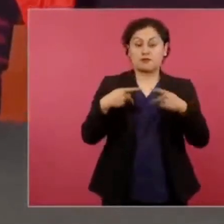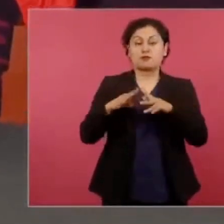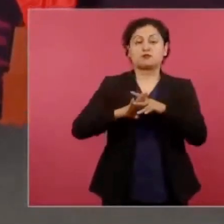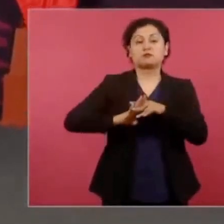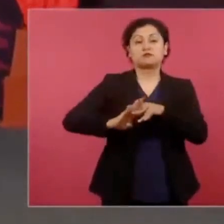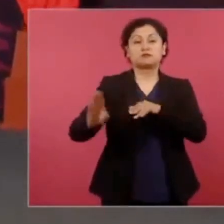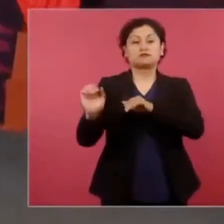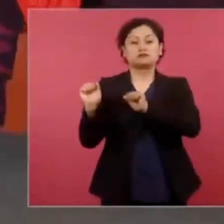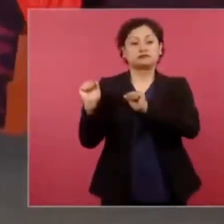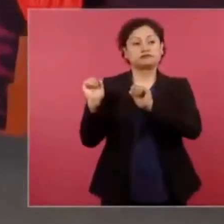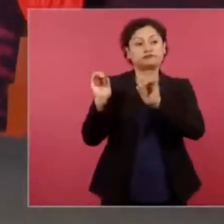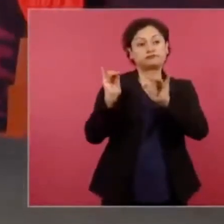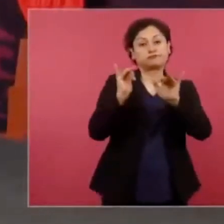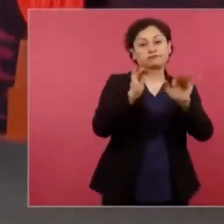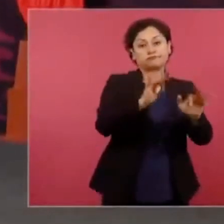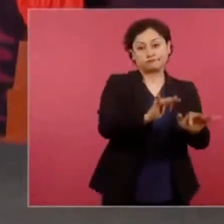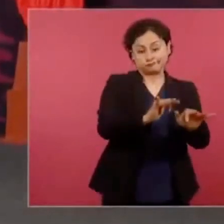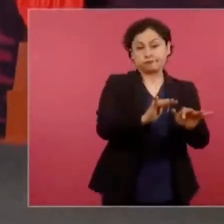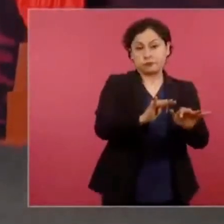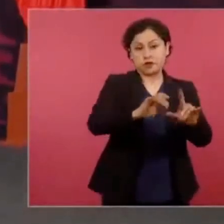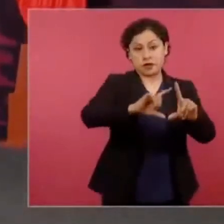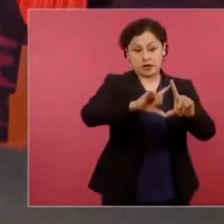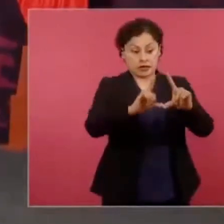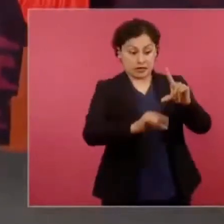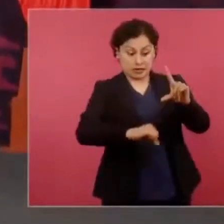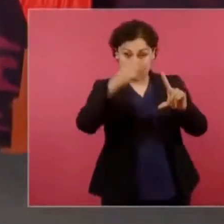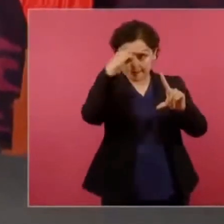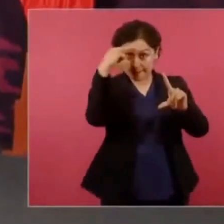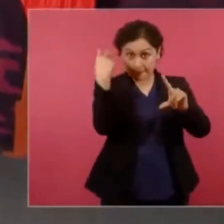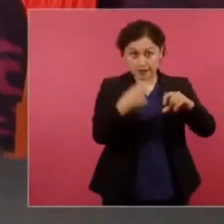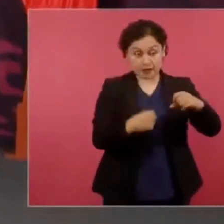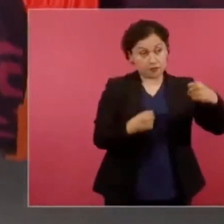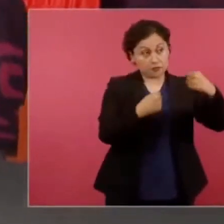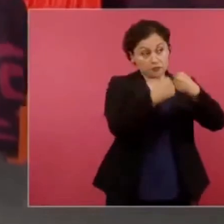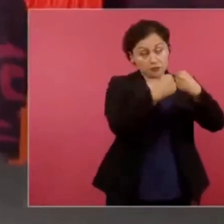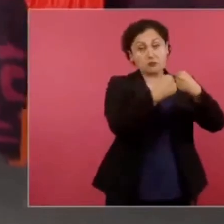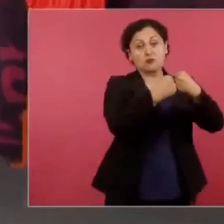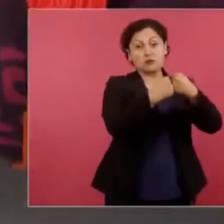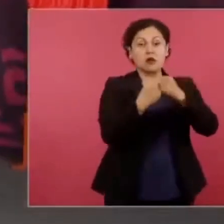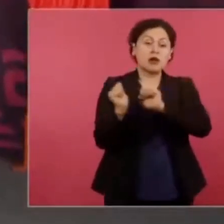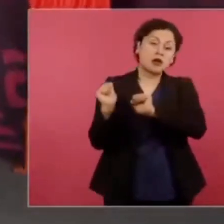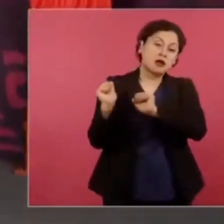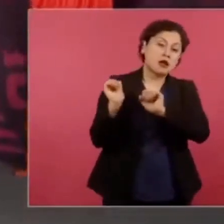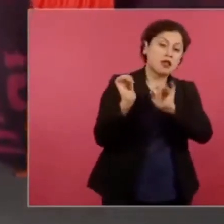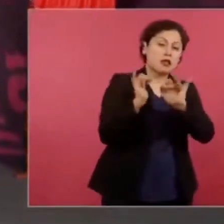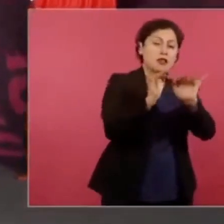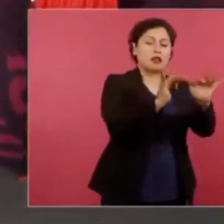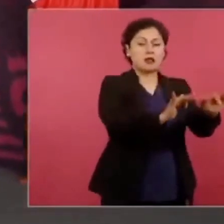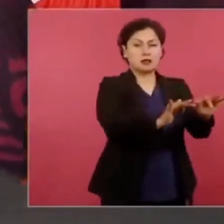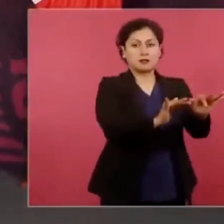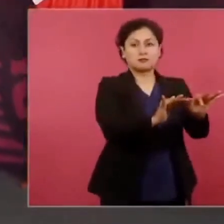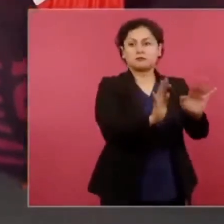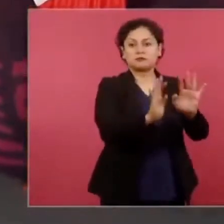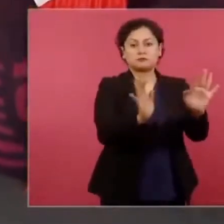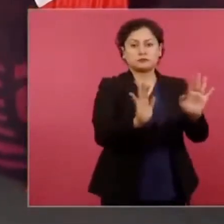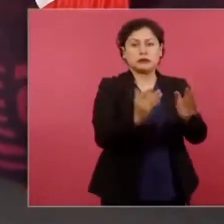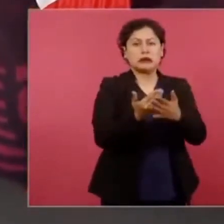y que pueda desde su país de origen hacer un